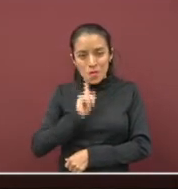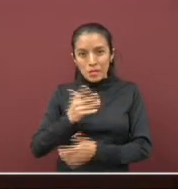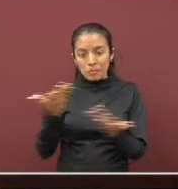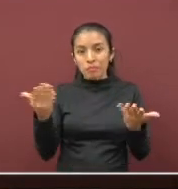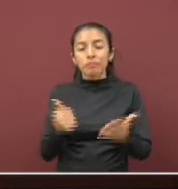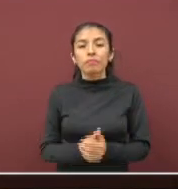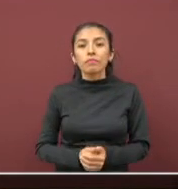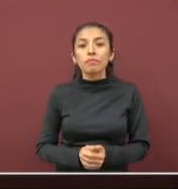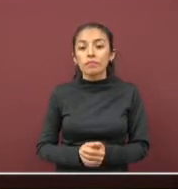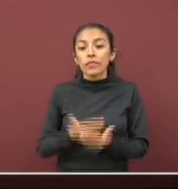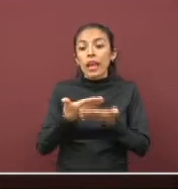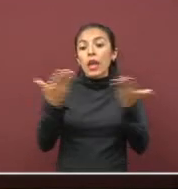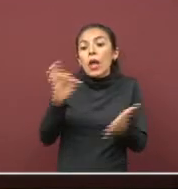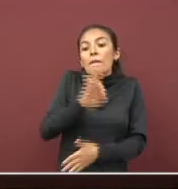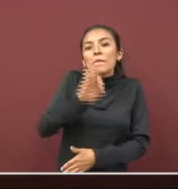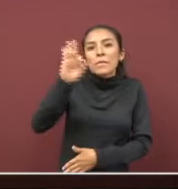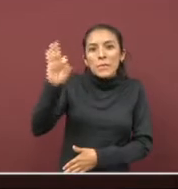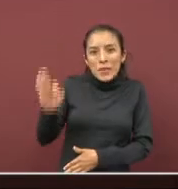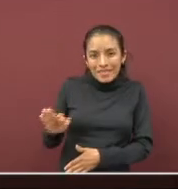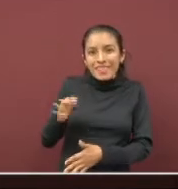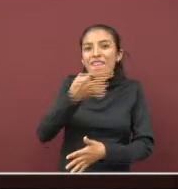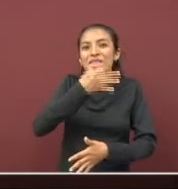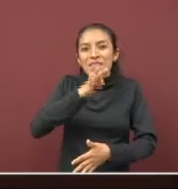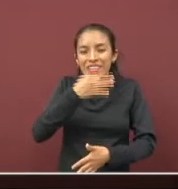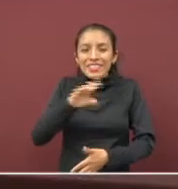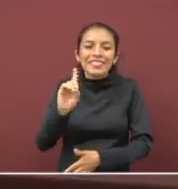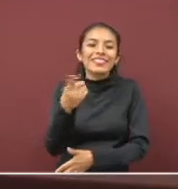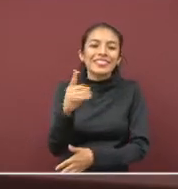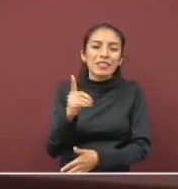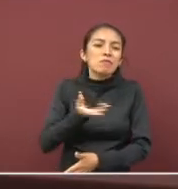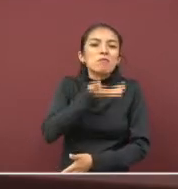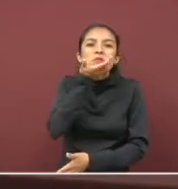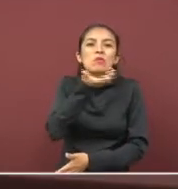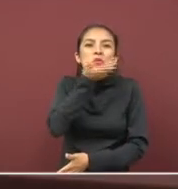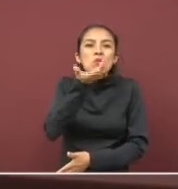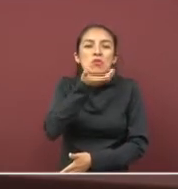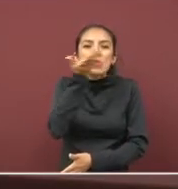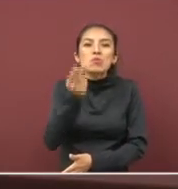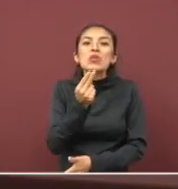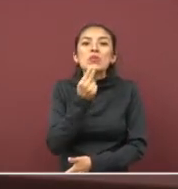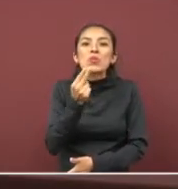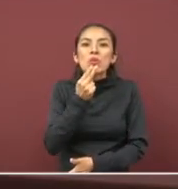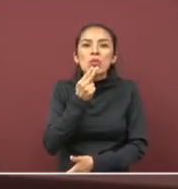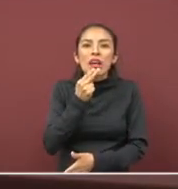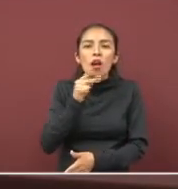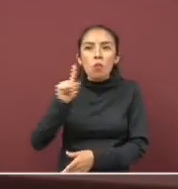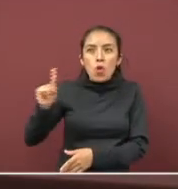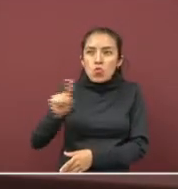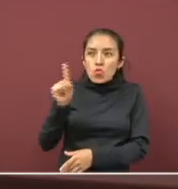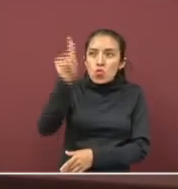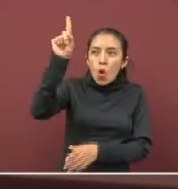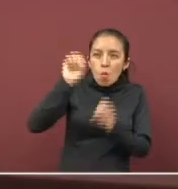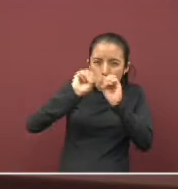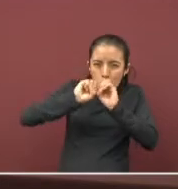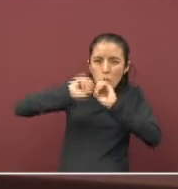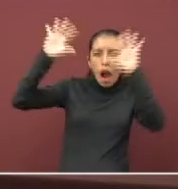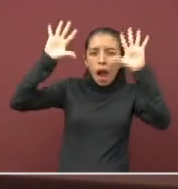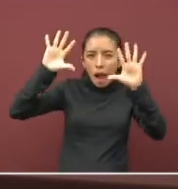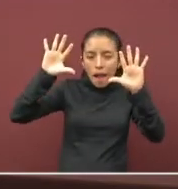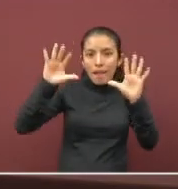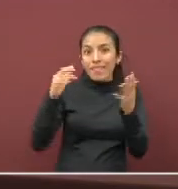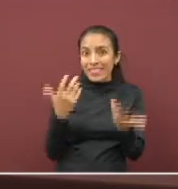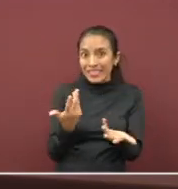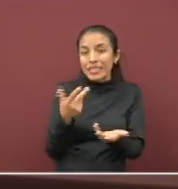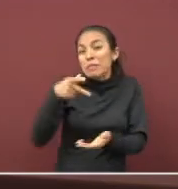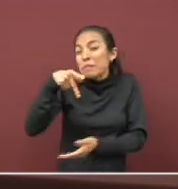época del año por las celebraciones decembrinas es común que se festeje quemando fuegos artificiales sin embargo